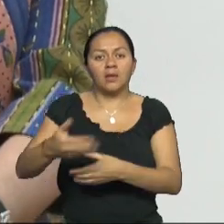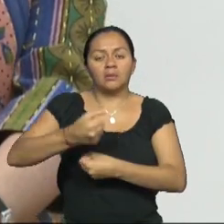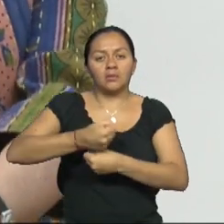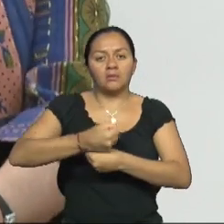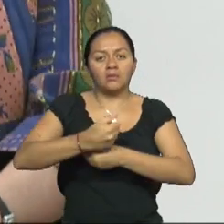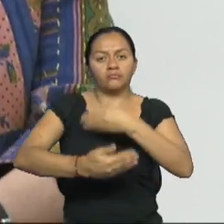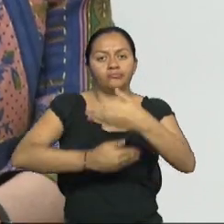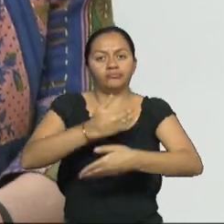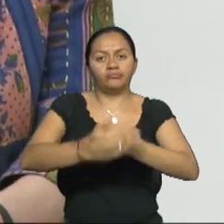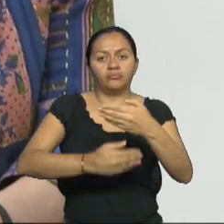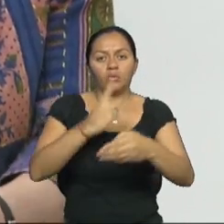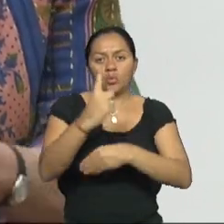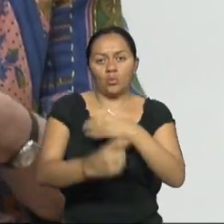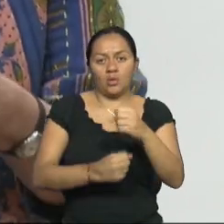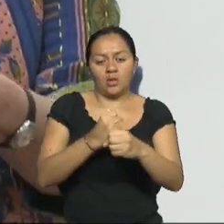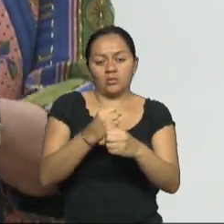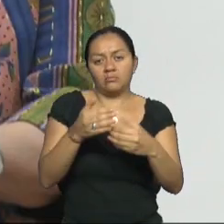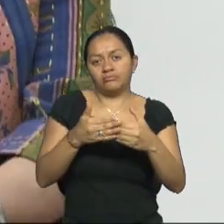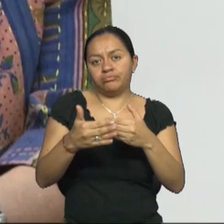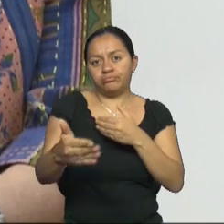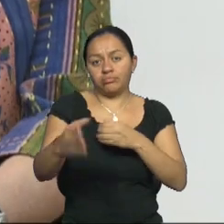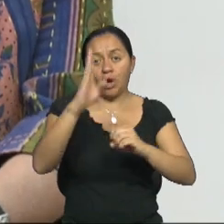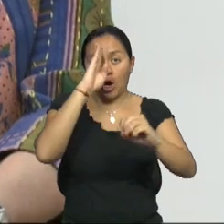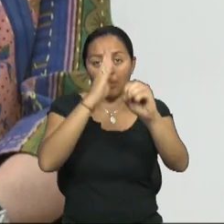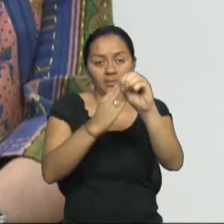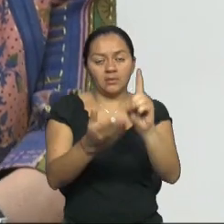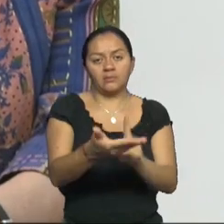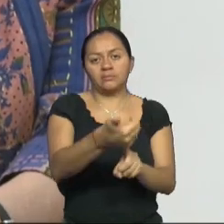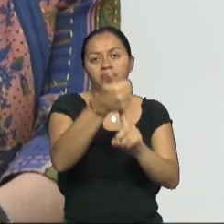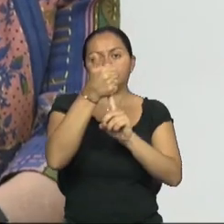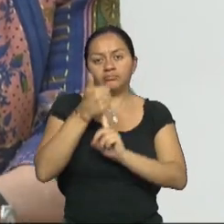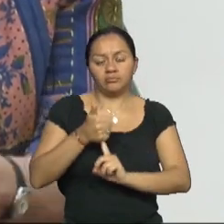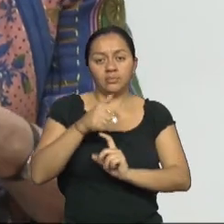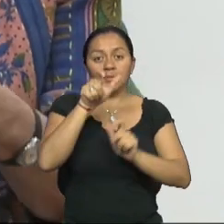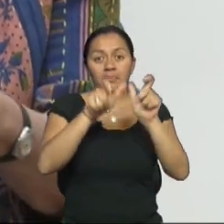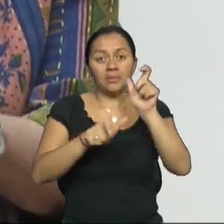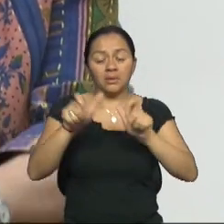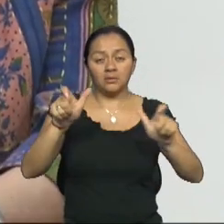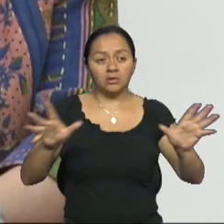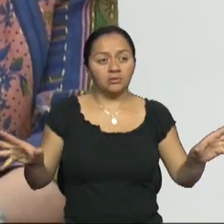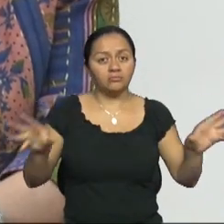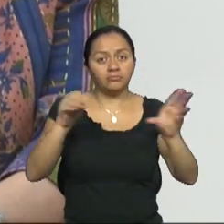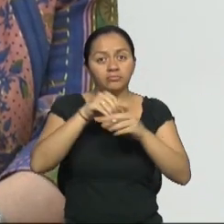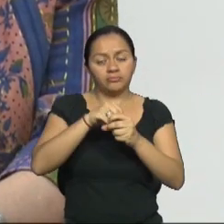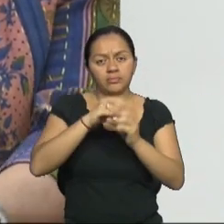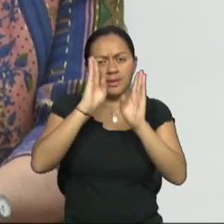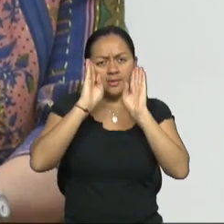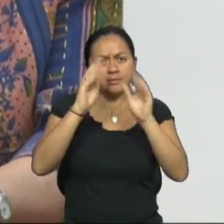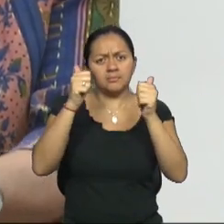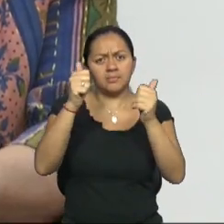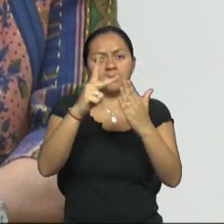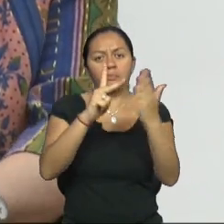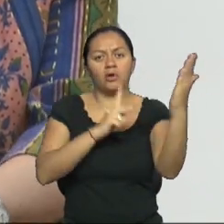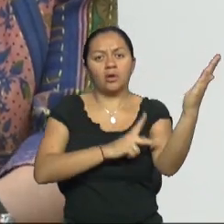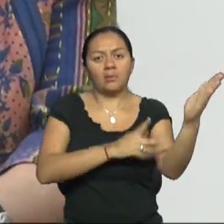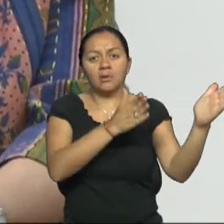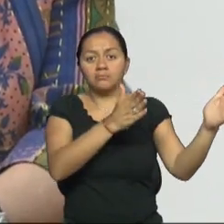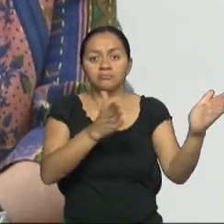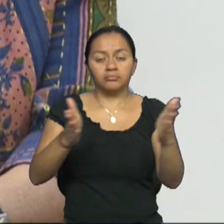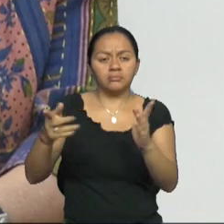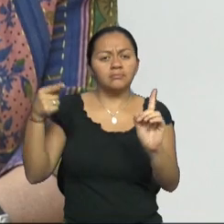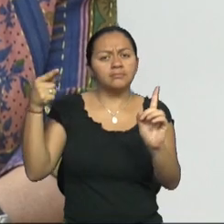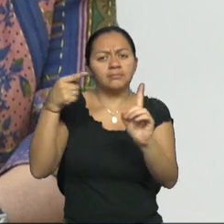el año. Entonces, eso, la meta realmente es que toda persona que esté atendido por el programa tenga un